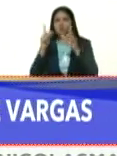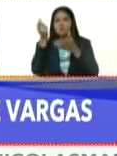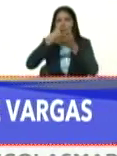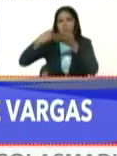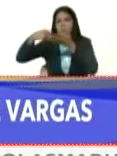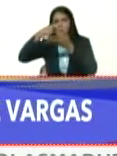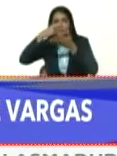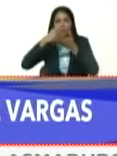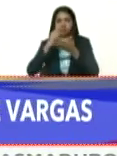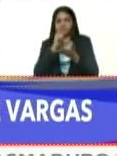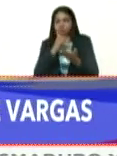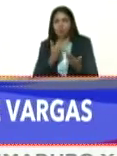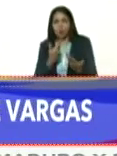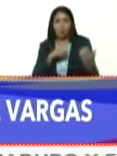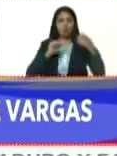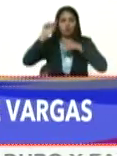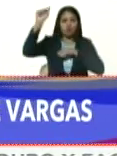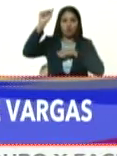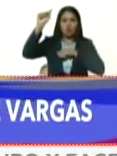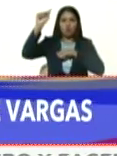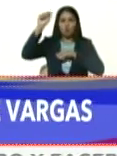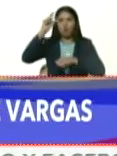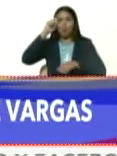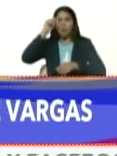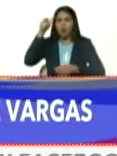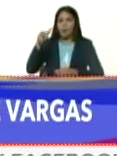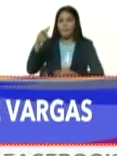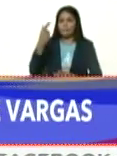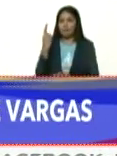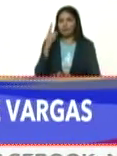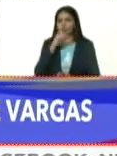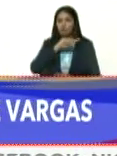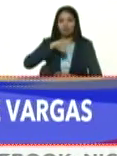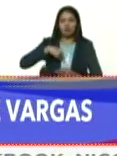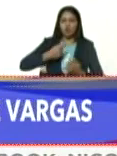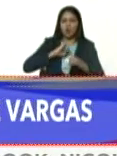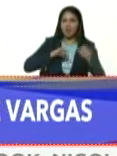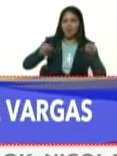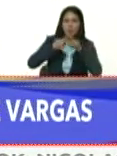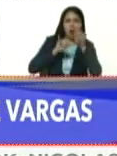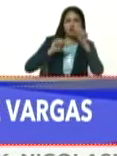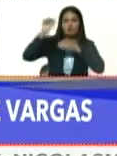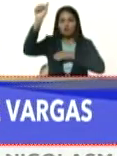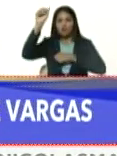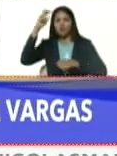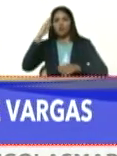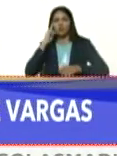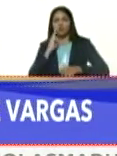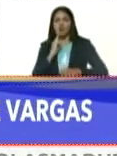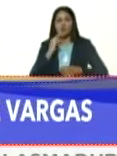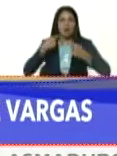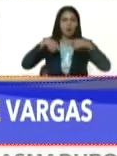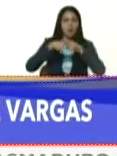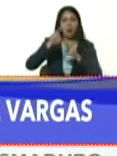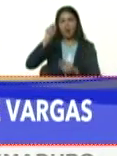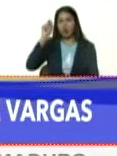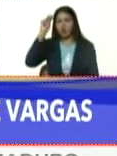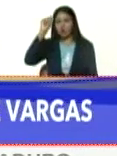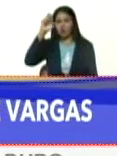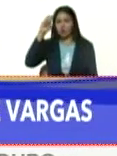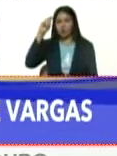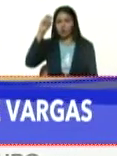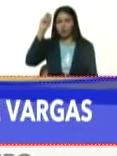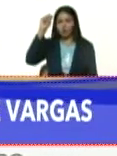tenemos héroes como Superman, no. Tenemos héroes como Bolívar, como Juan José Rondón y como los